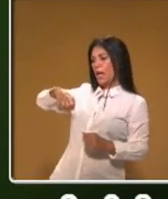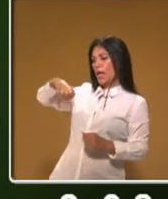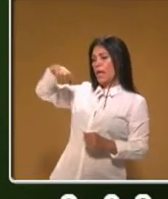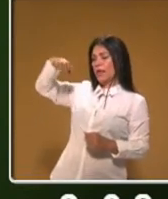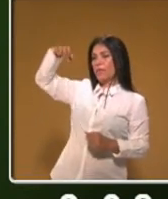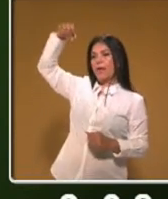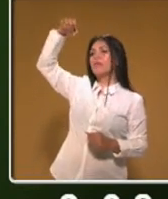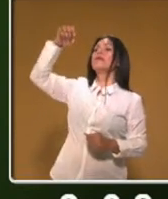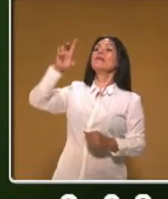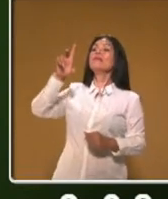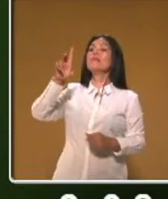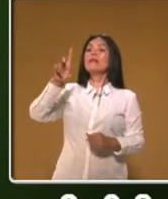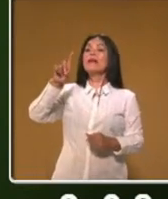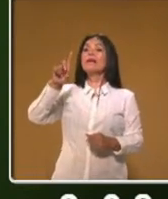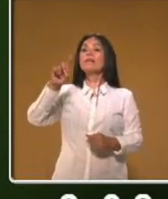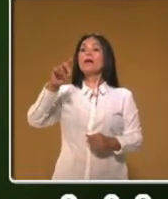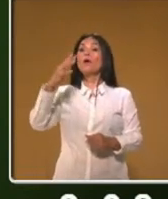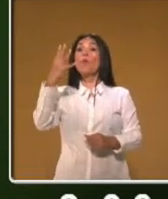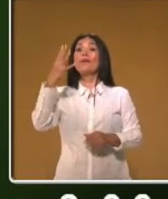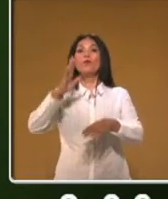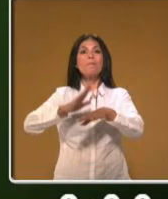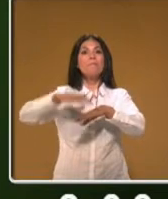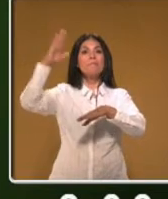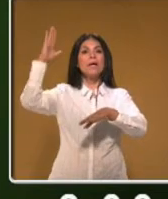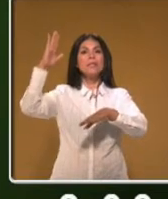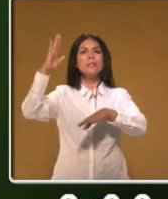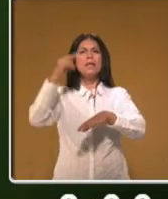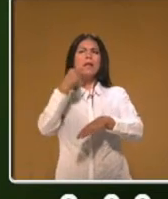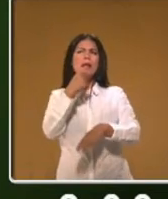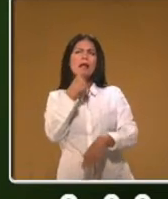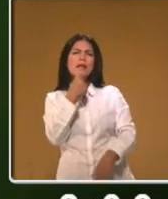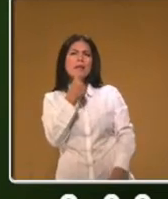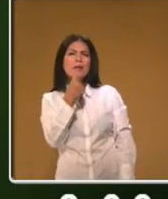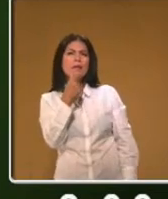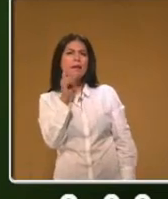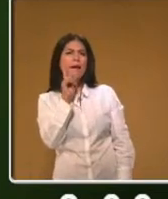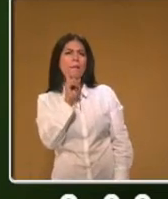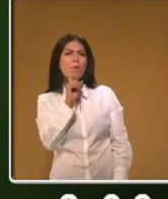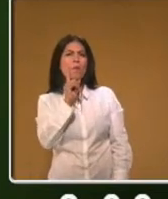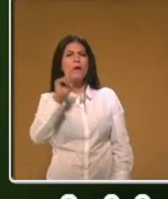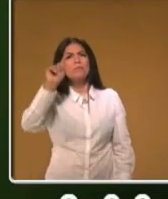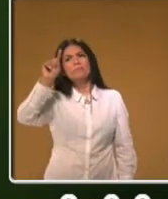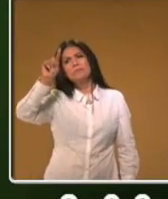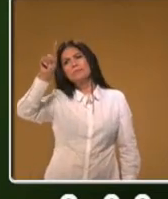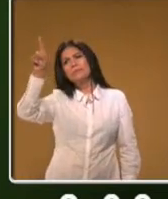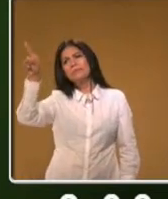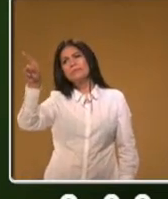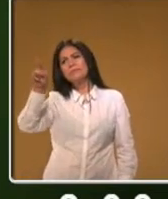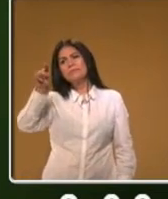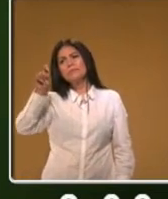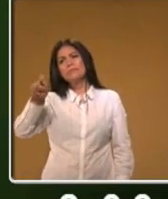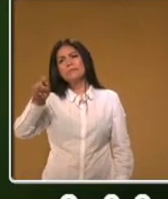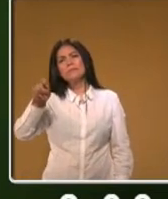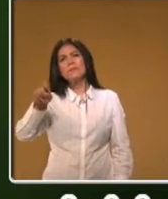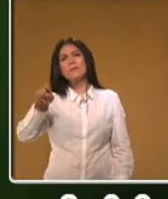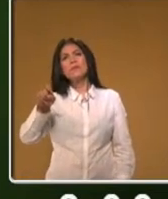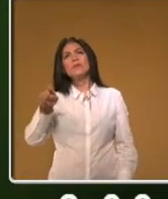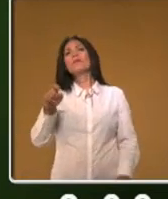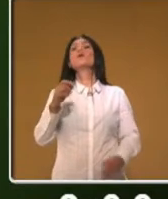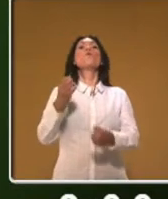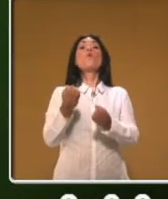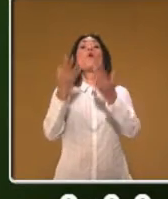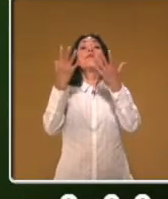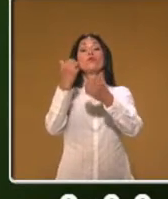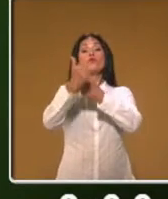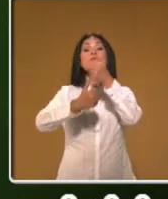tiene ella? Por lo tanto, ¿qué voy a hacer? El padre es igual a los años de la hija más 34